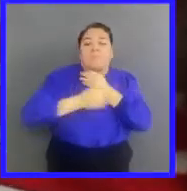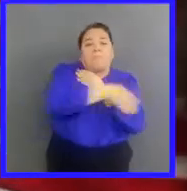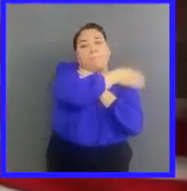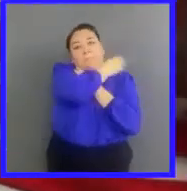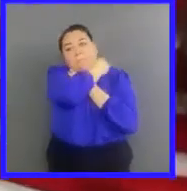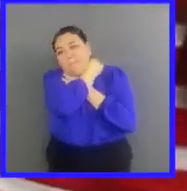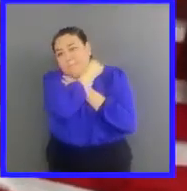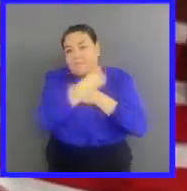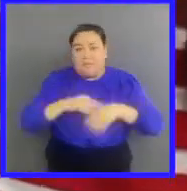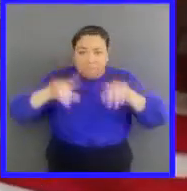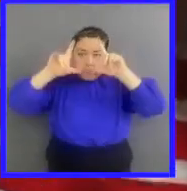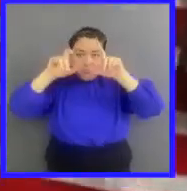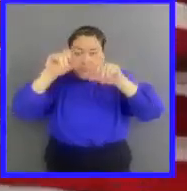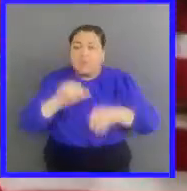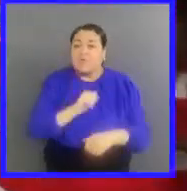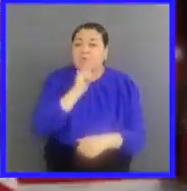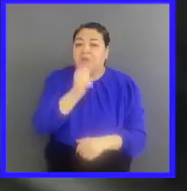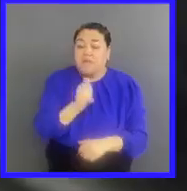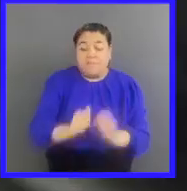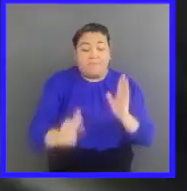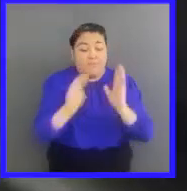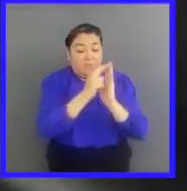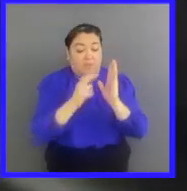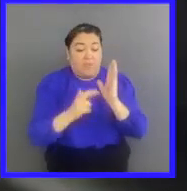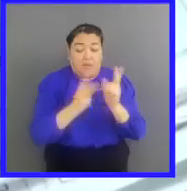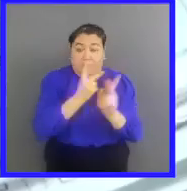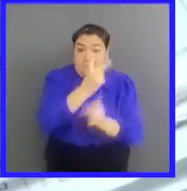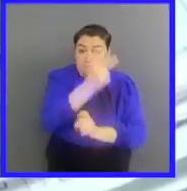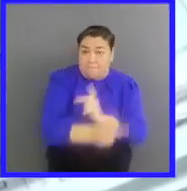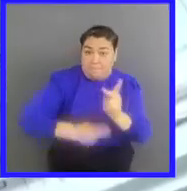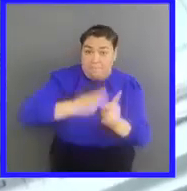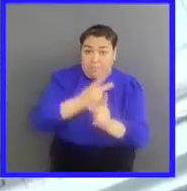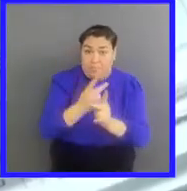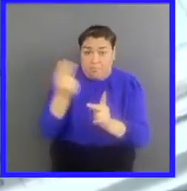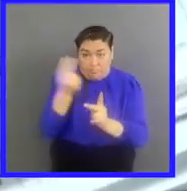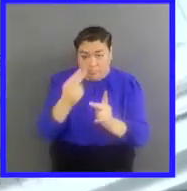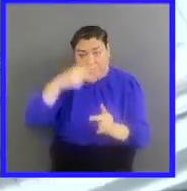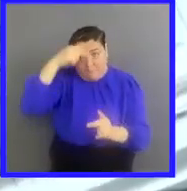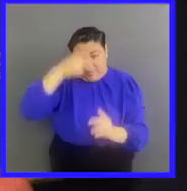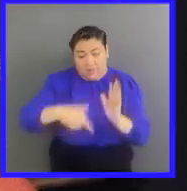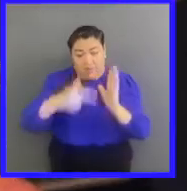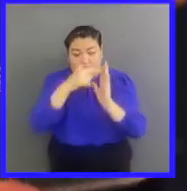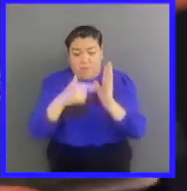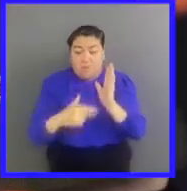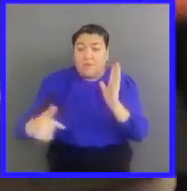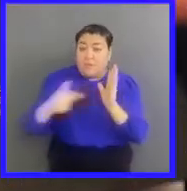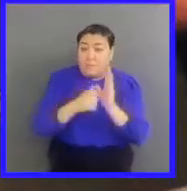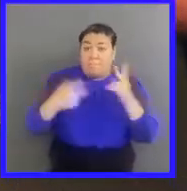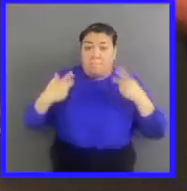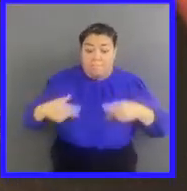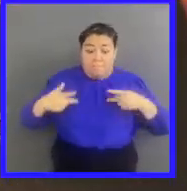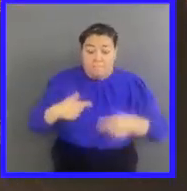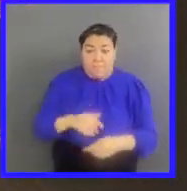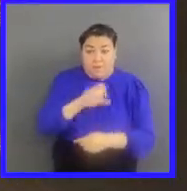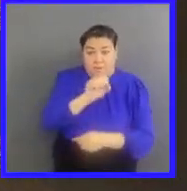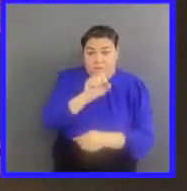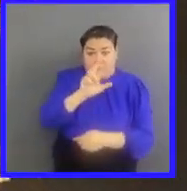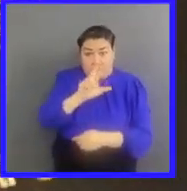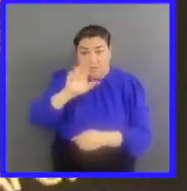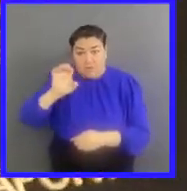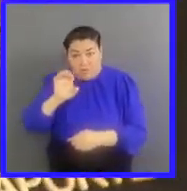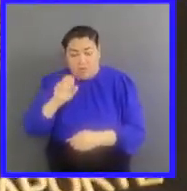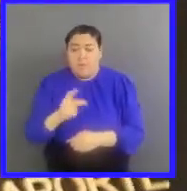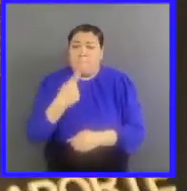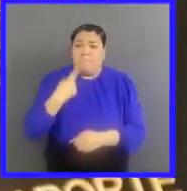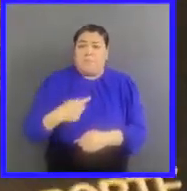reglamento de pasaportes establece que para obtener el pasaporte mexicano es necesario que el personal de la Secretaría de Relaciones Exteriores tome una